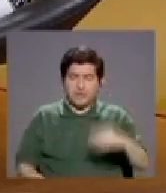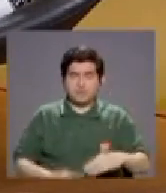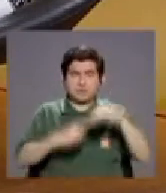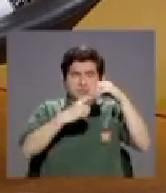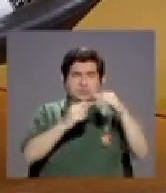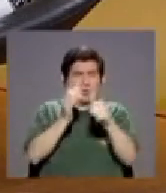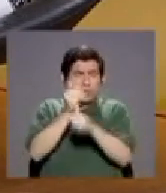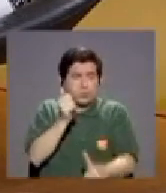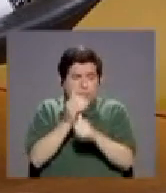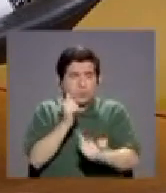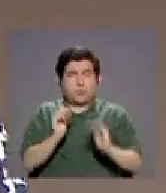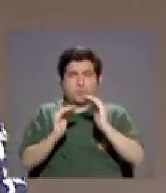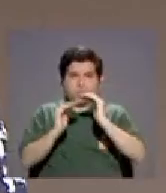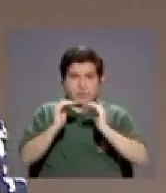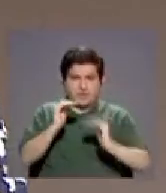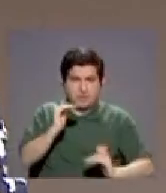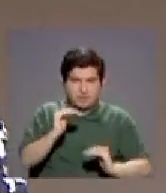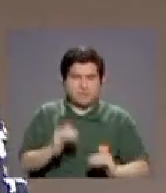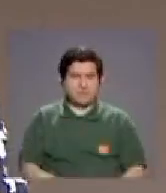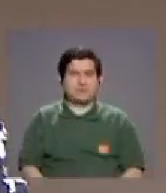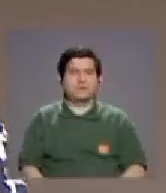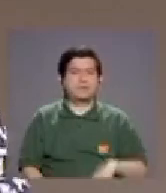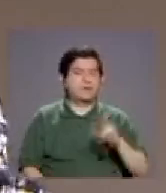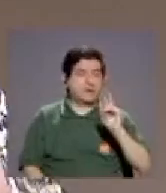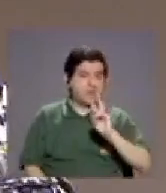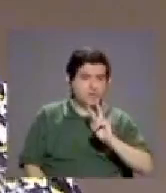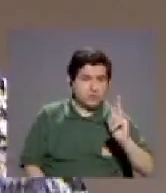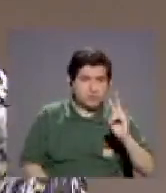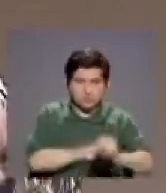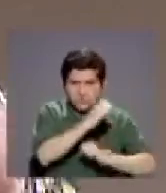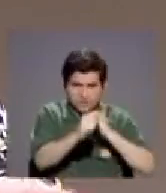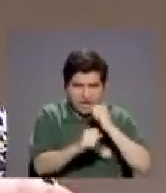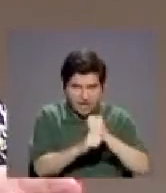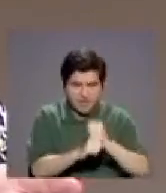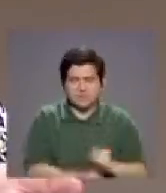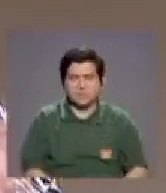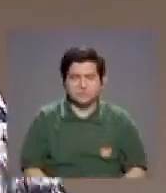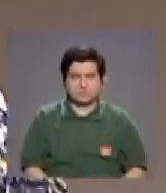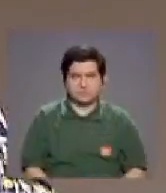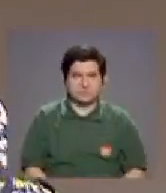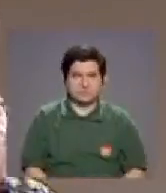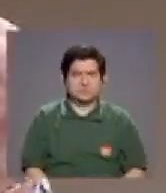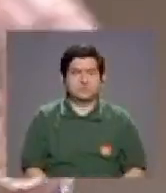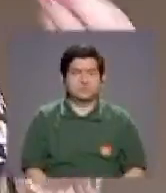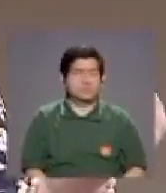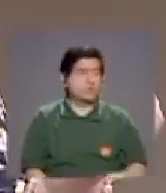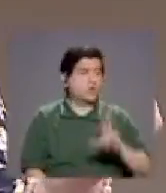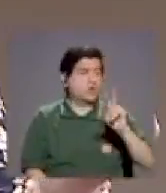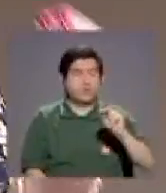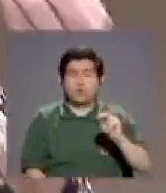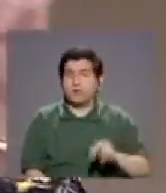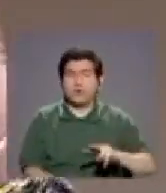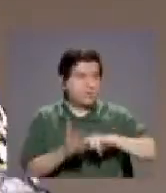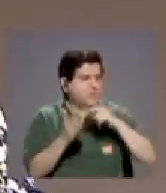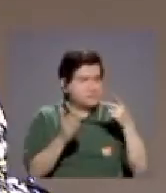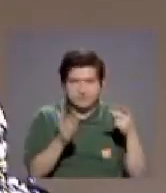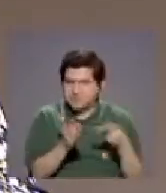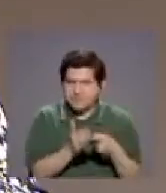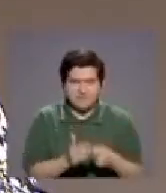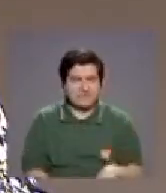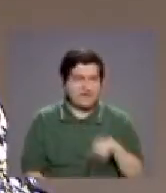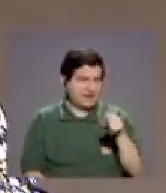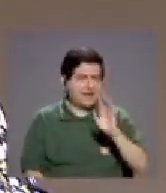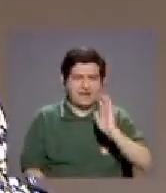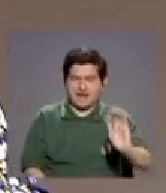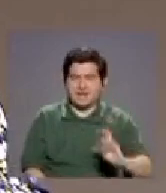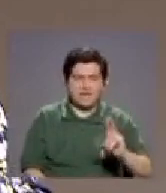en niños menores de 2 años. Esta vacuna lo que va a hacer es proteger de cuadros graves. No quiere necesariamente decir que al niño no le vaya a